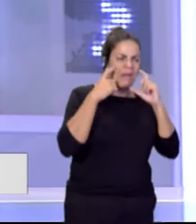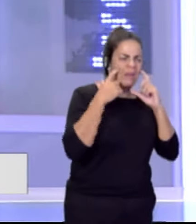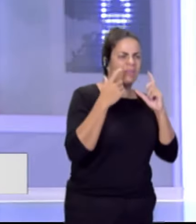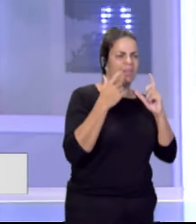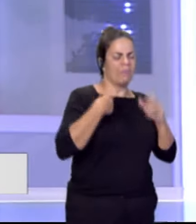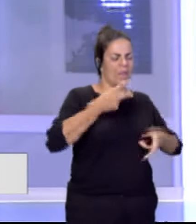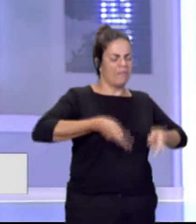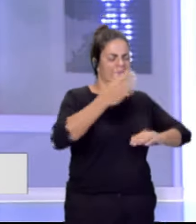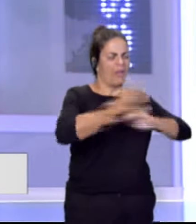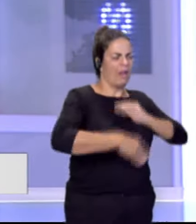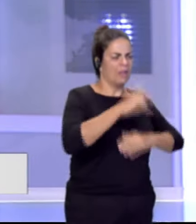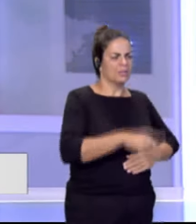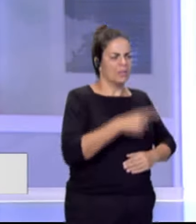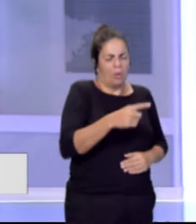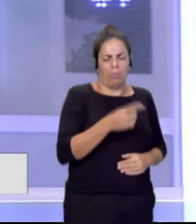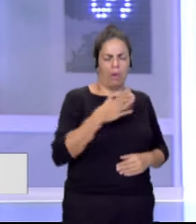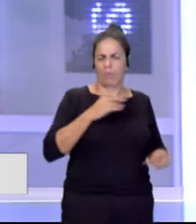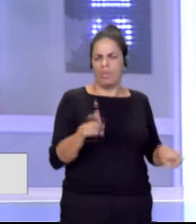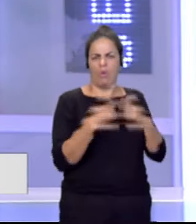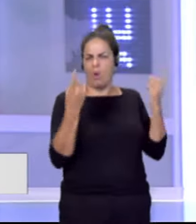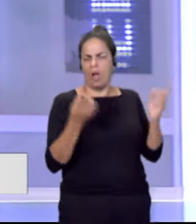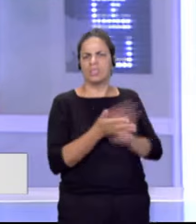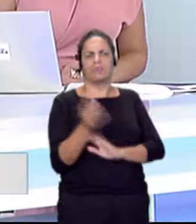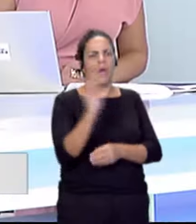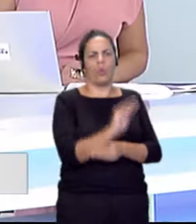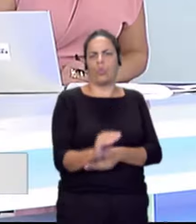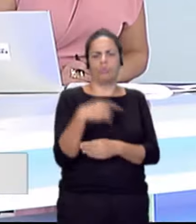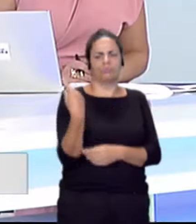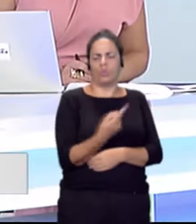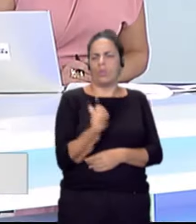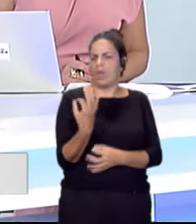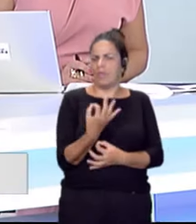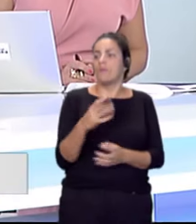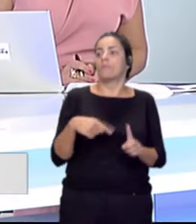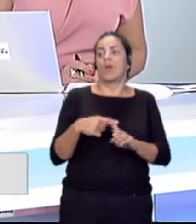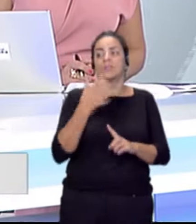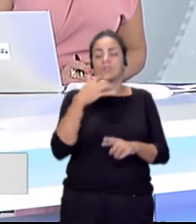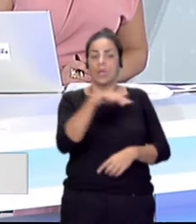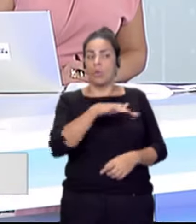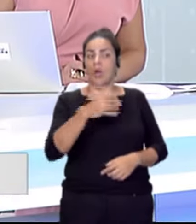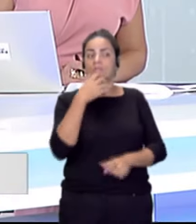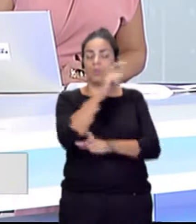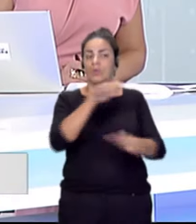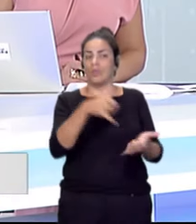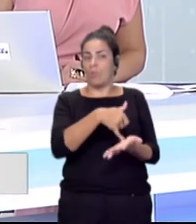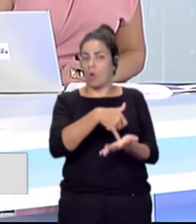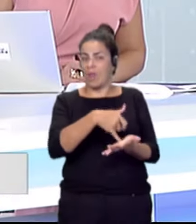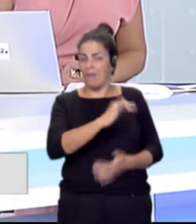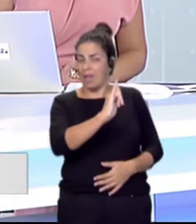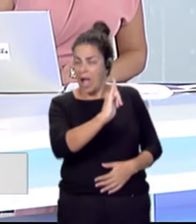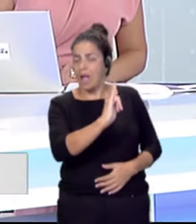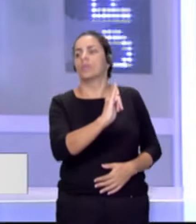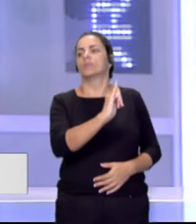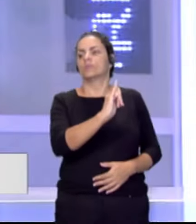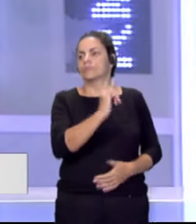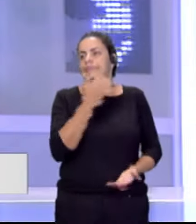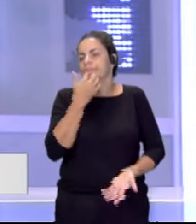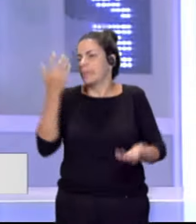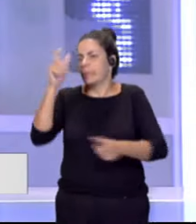da igual y hay que cuidarnos. Y efectivamente, en sitios donde hay personas vulnerables, en los que cualquier persona con